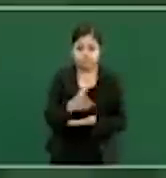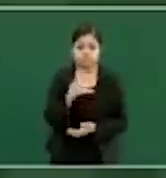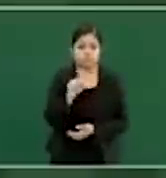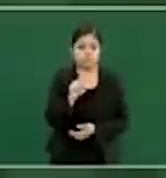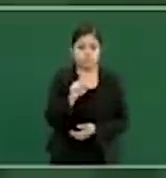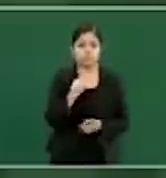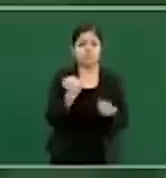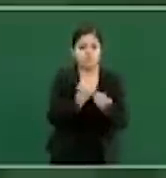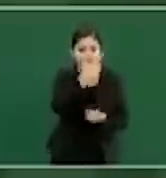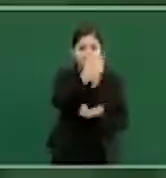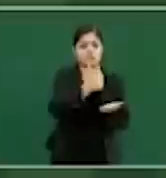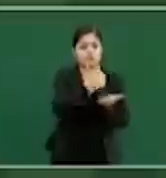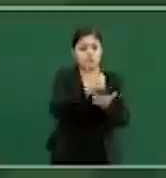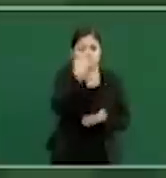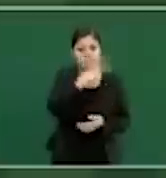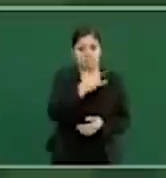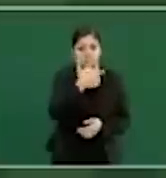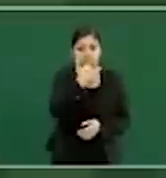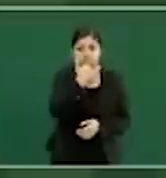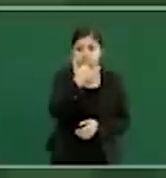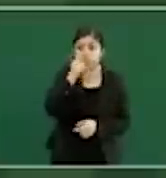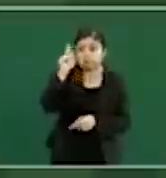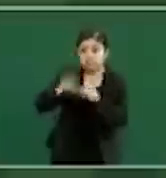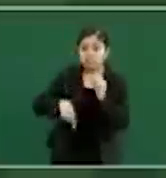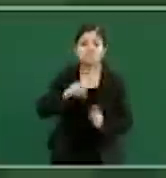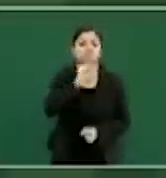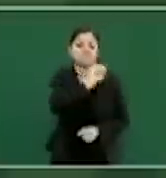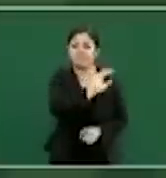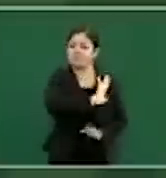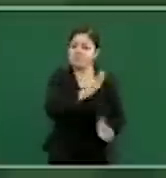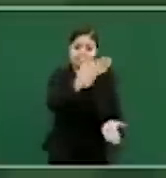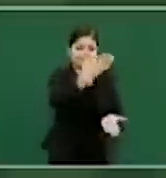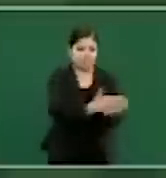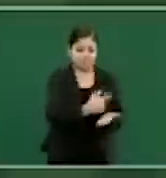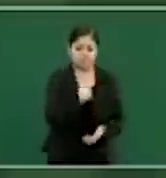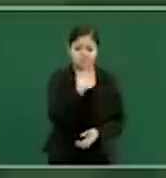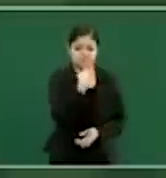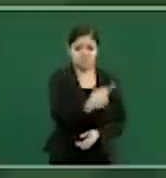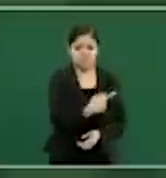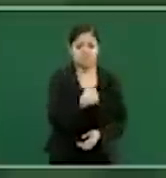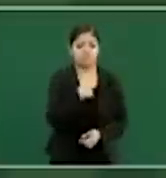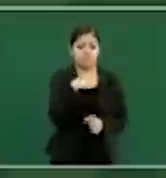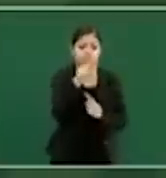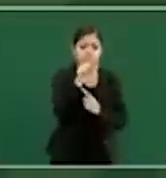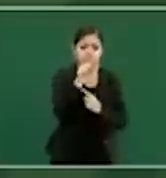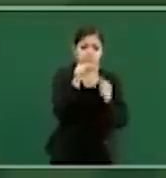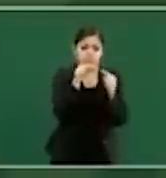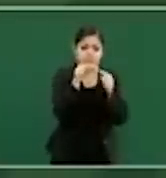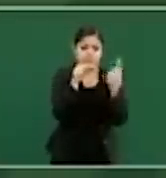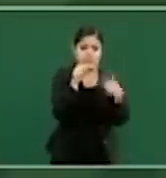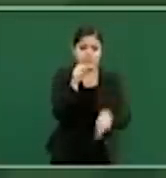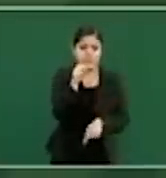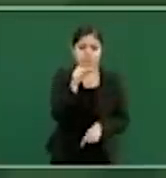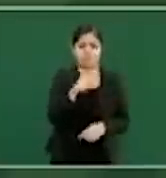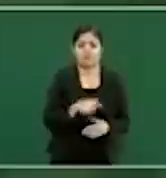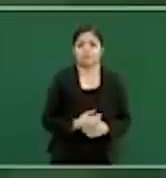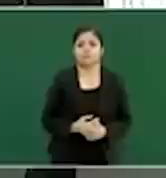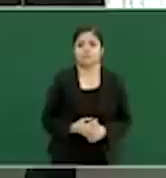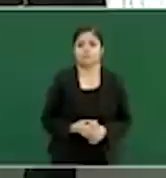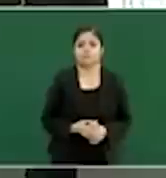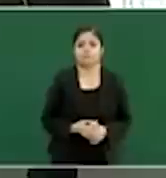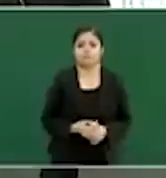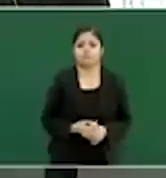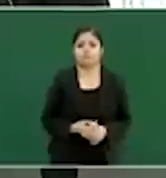De la Ciudad de México. Descartado. Descartado. Ya, sí. Lo que diga mi dedito. Okay.